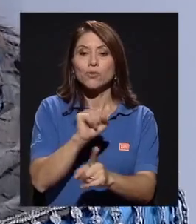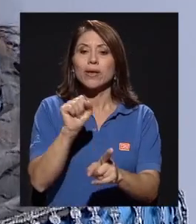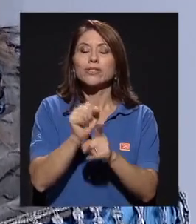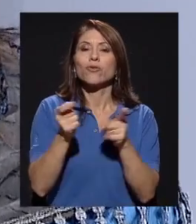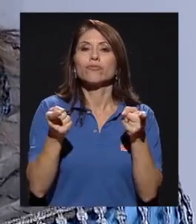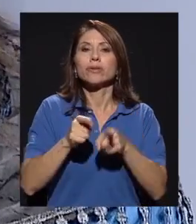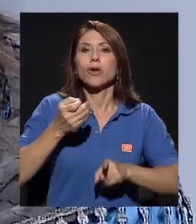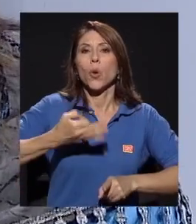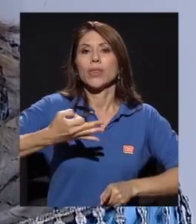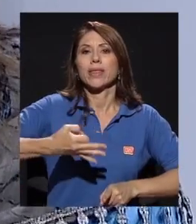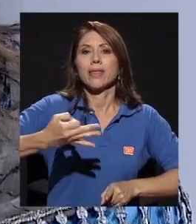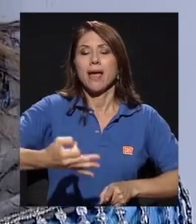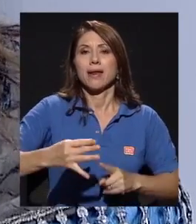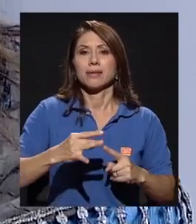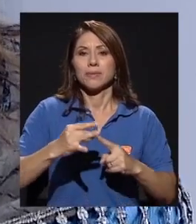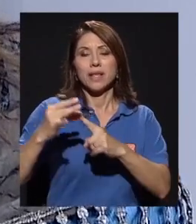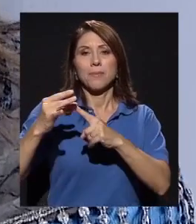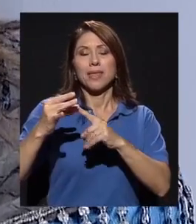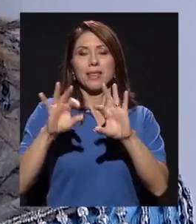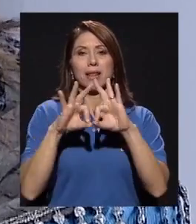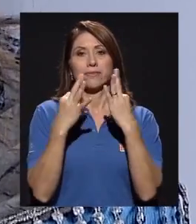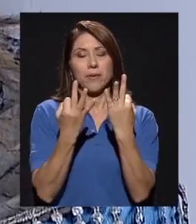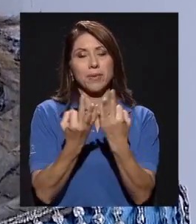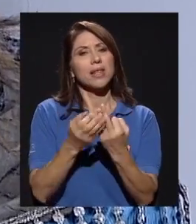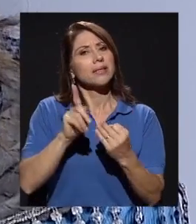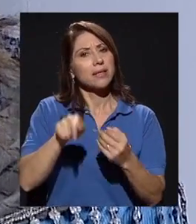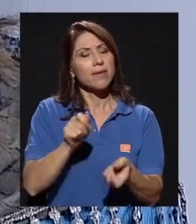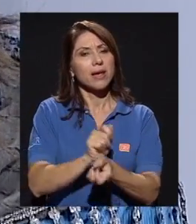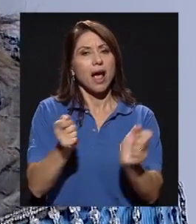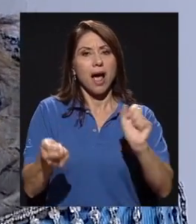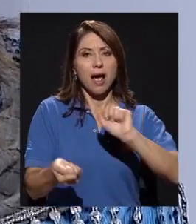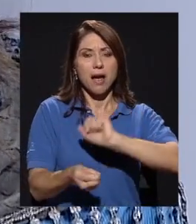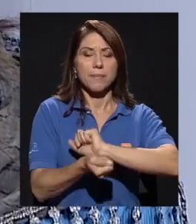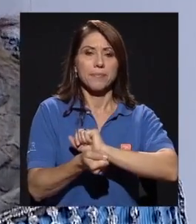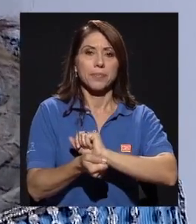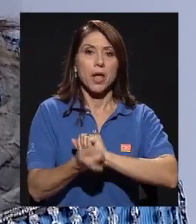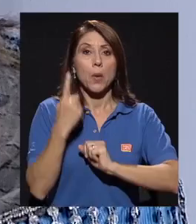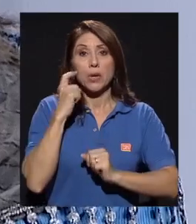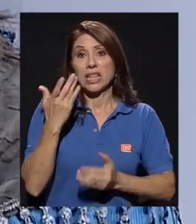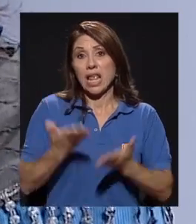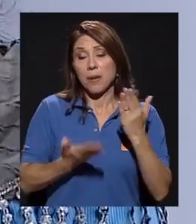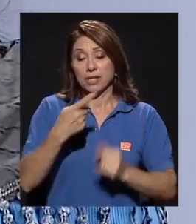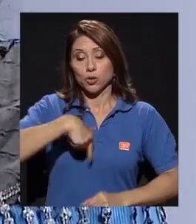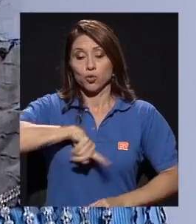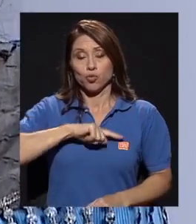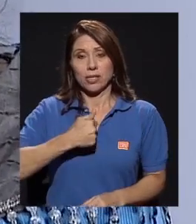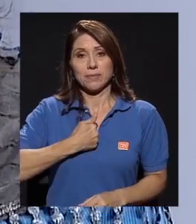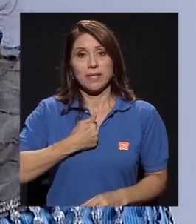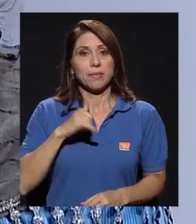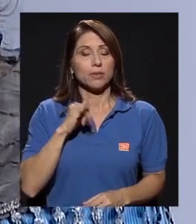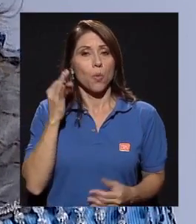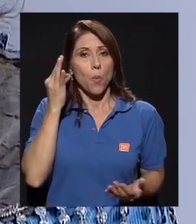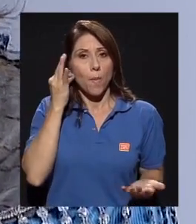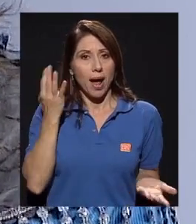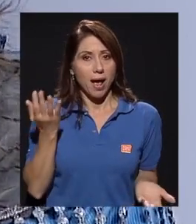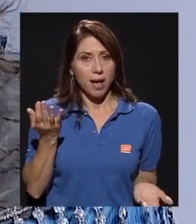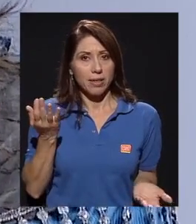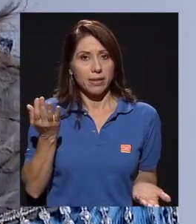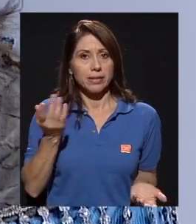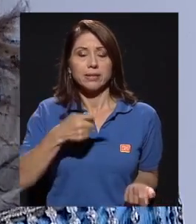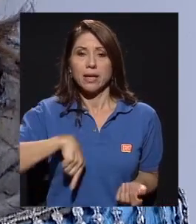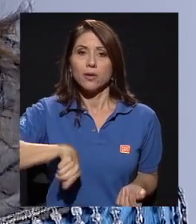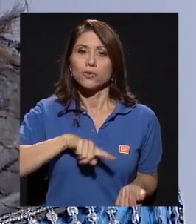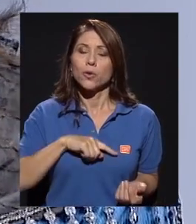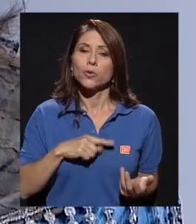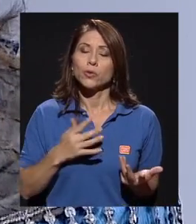especialmente desde los hogares porque precisamente tal vez puede ser nosotras mismas como madres que estemos inculcando